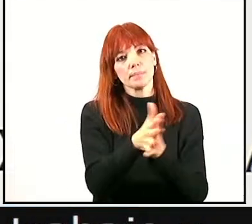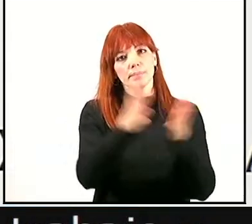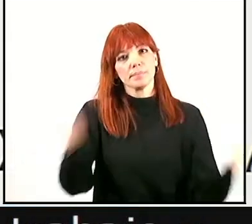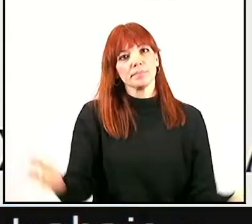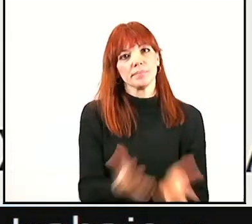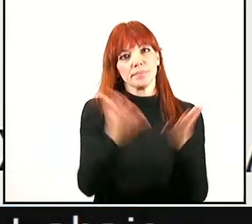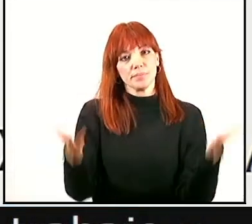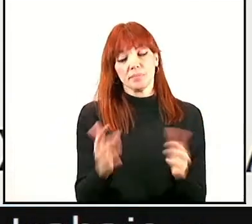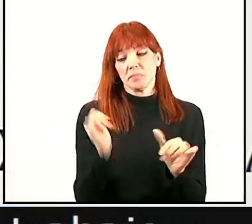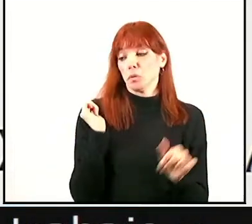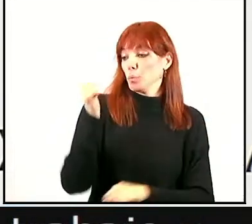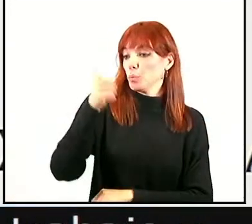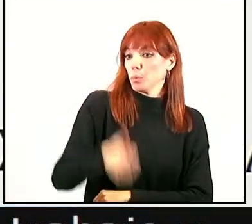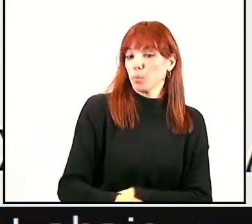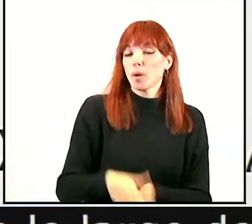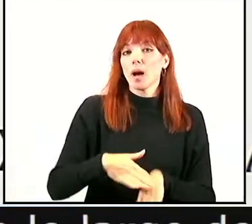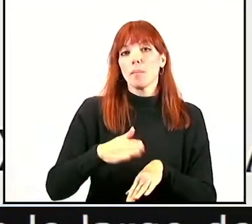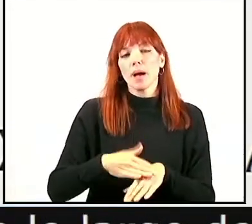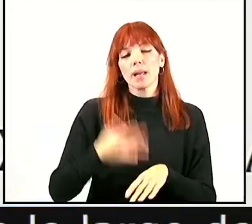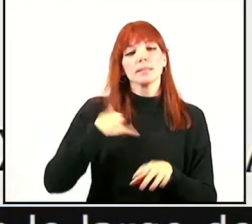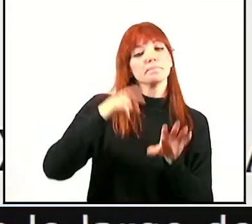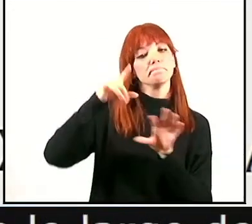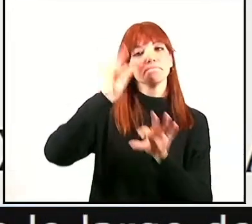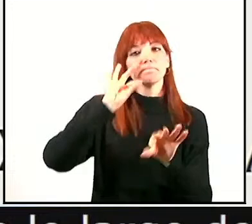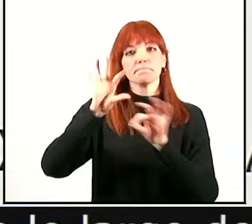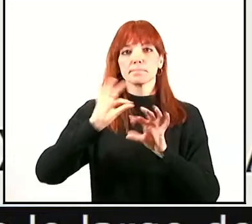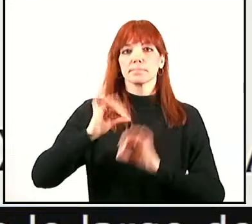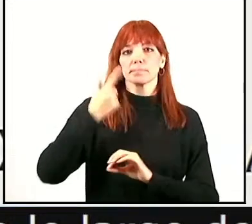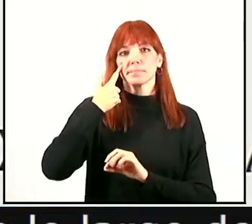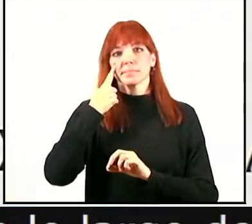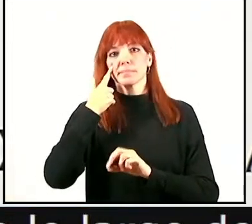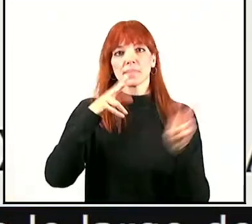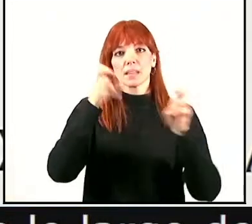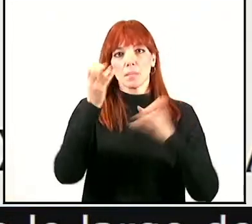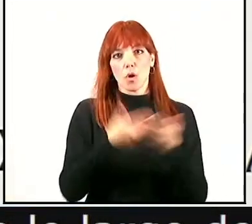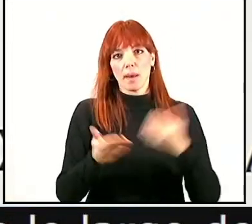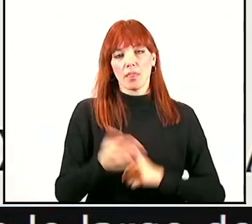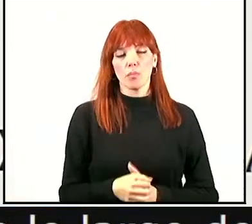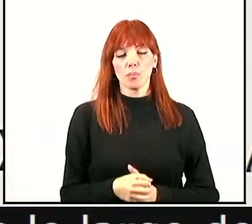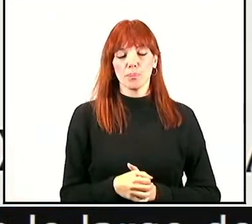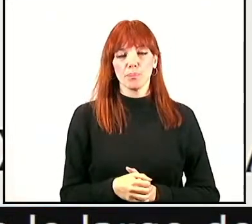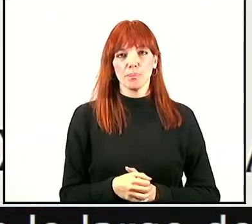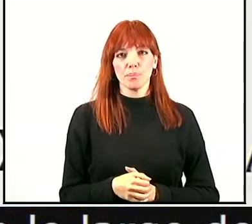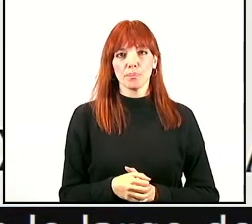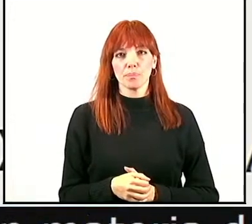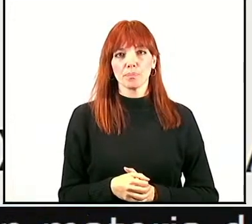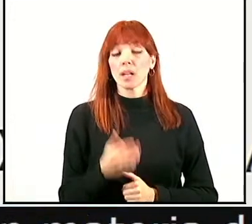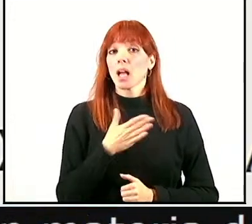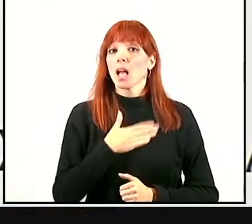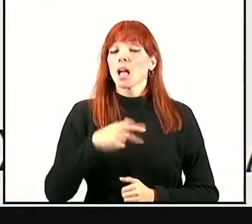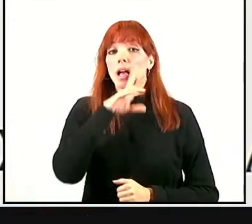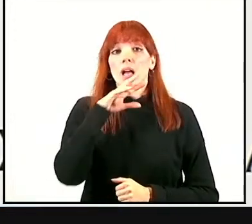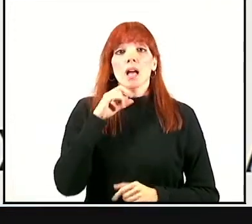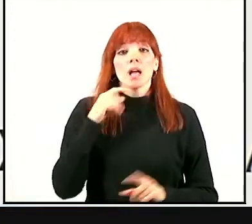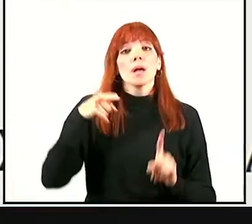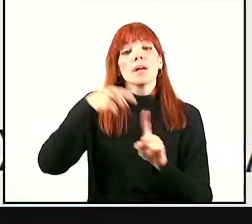estos años para ir tomando las decisiones en materia de cooperación. Quiero señalarles los principios impulsores y rectores de